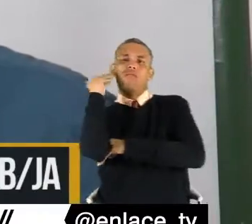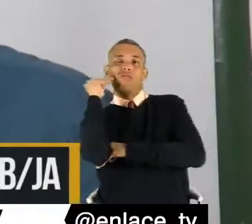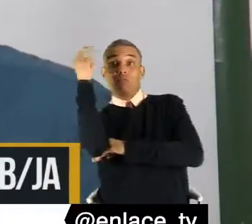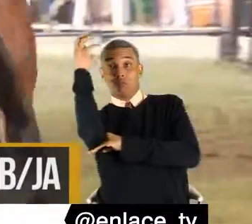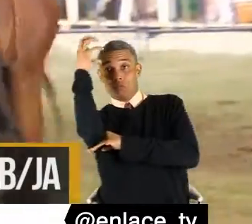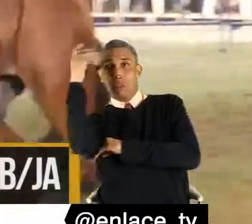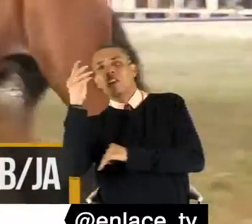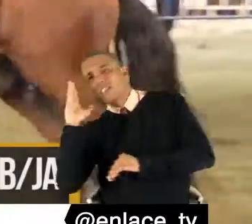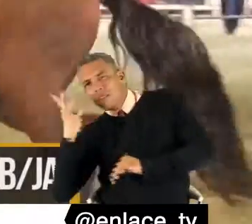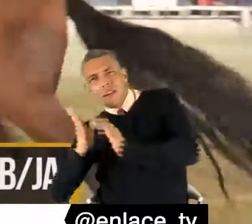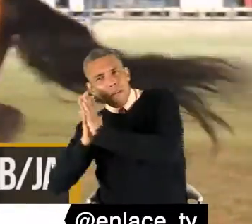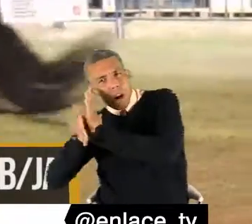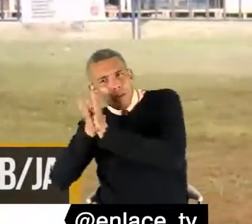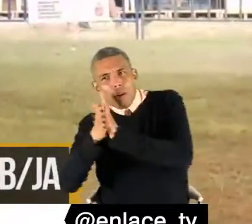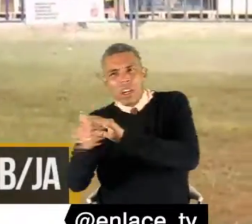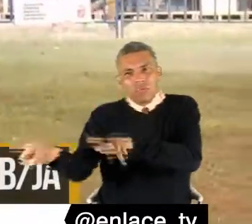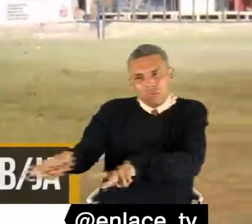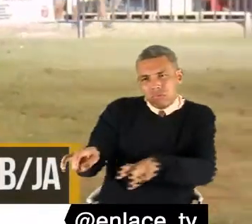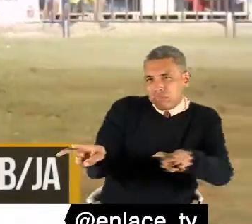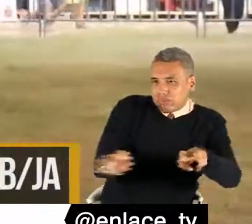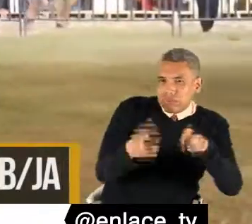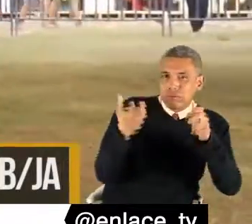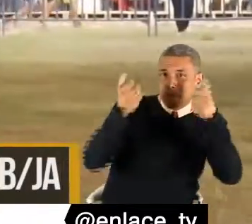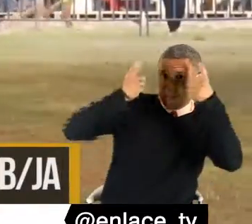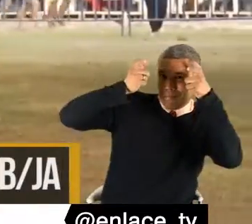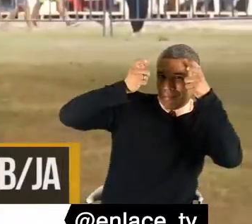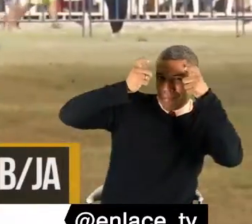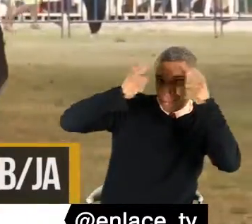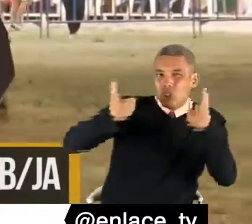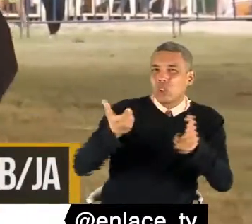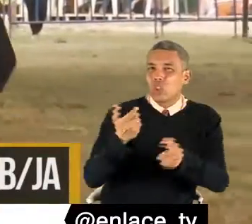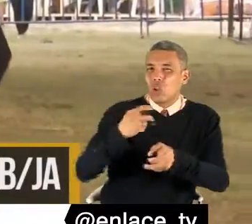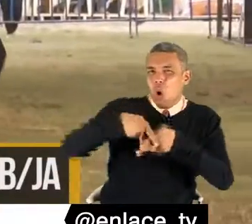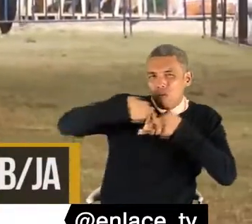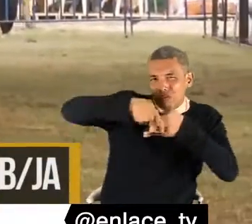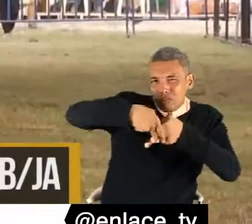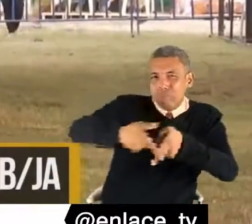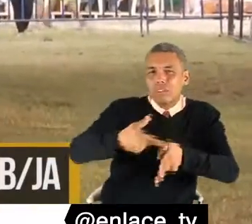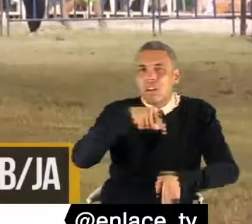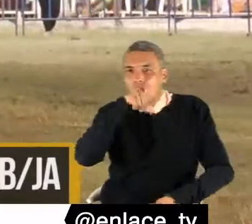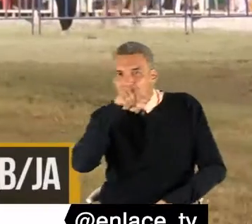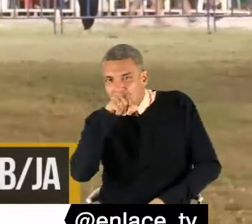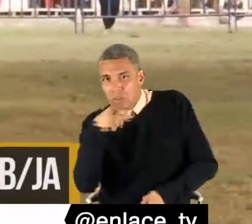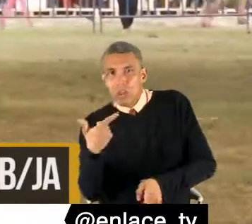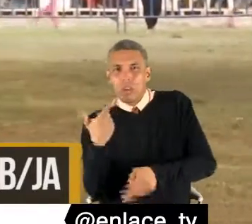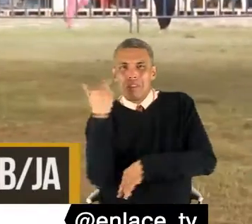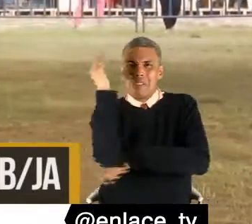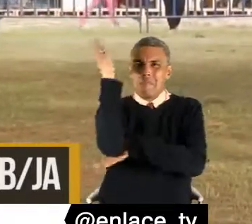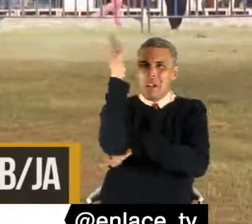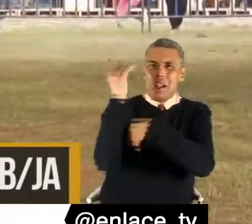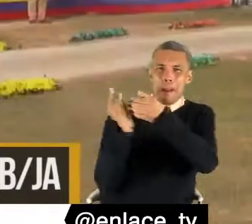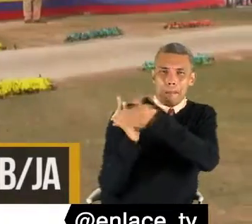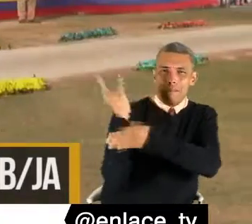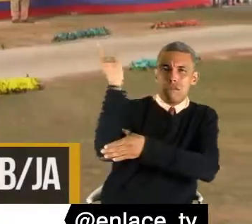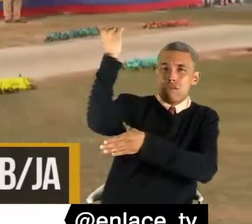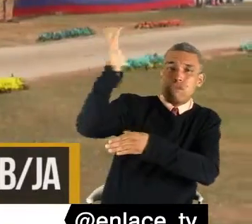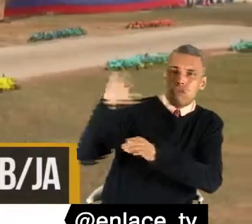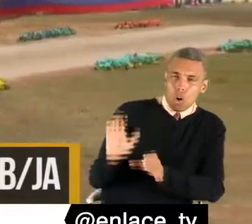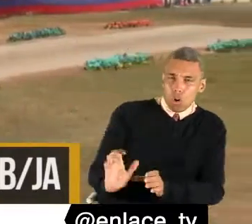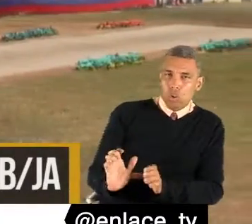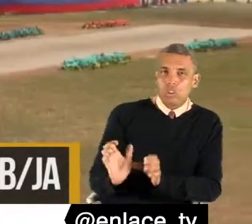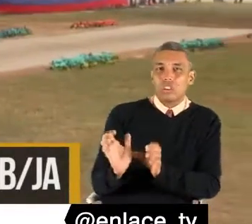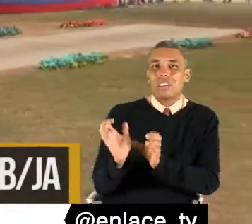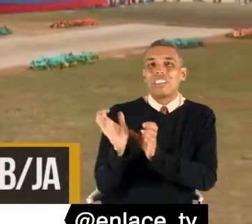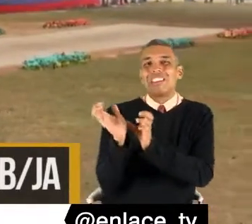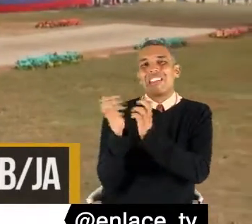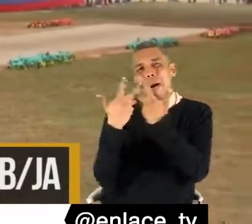renglones económicos, como especies menores, sector citrícola, apícola, palma, caucho. Desde el viernes 17 de junio